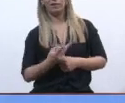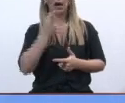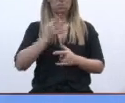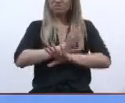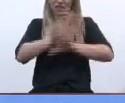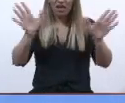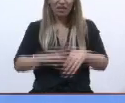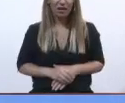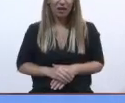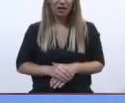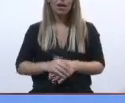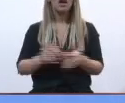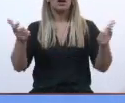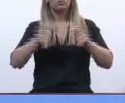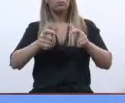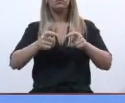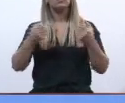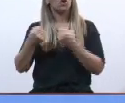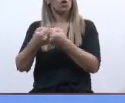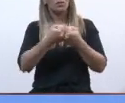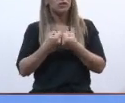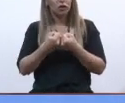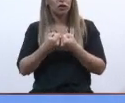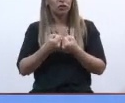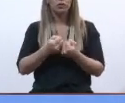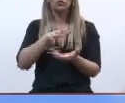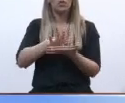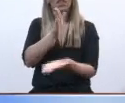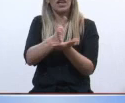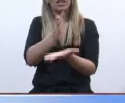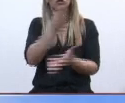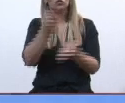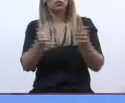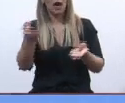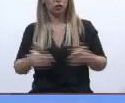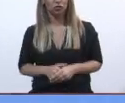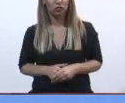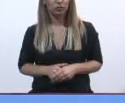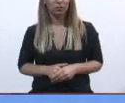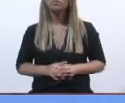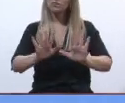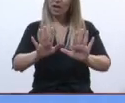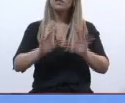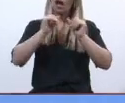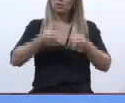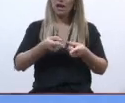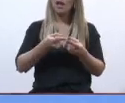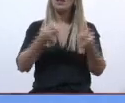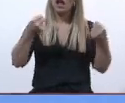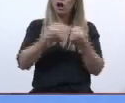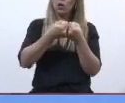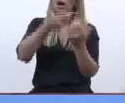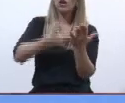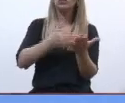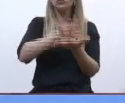sobre Derechos Humanos. Ese es el estándar mínimo. La Convención Internacional sobre los Derechos del Niño, que tanto se habla